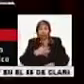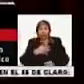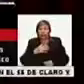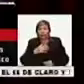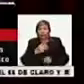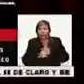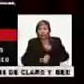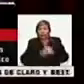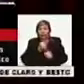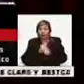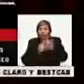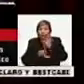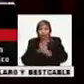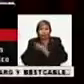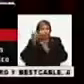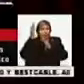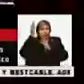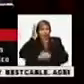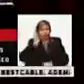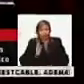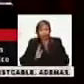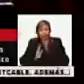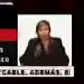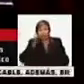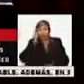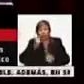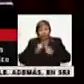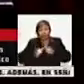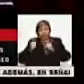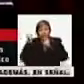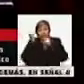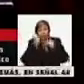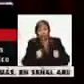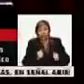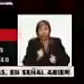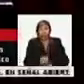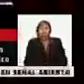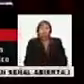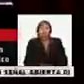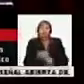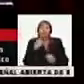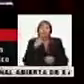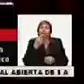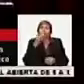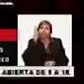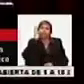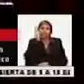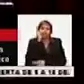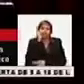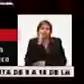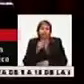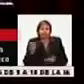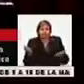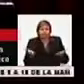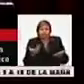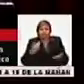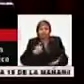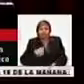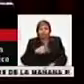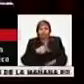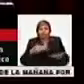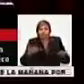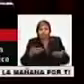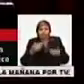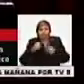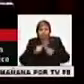partida al encuentro con nuestro Señor Dios Padre Todopoderoso, le decimos: maestro, aquí estamos